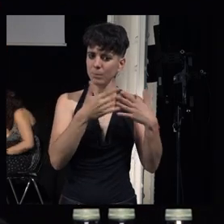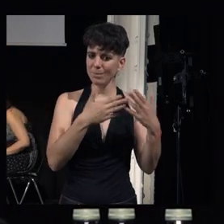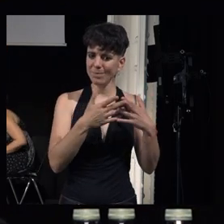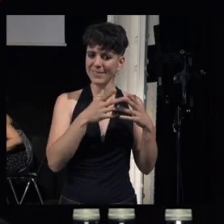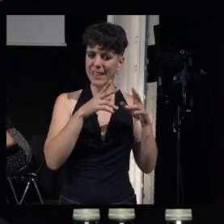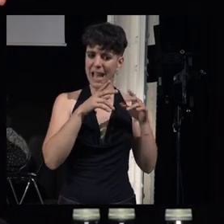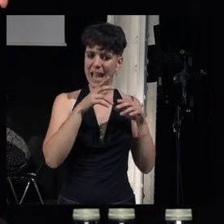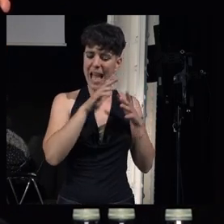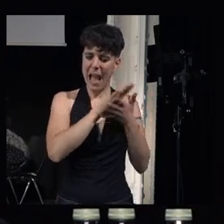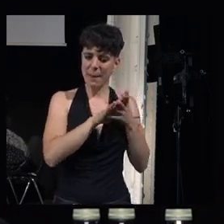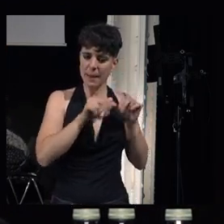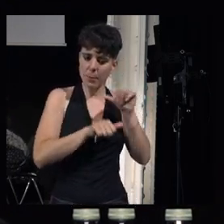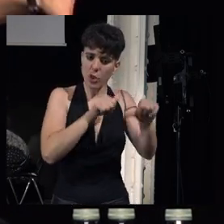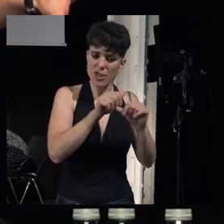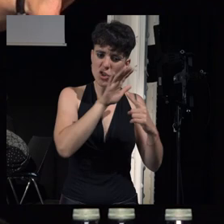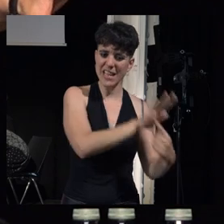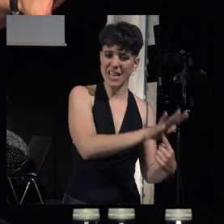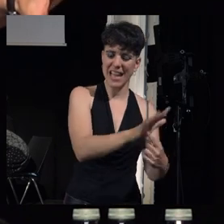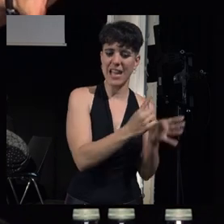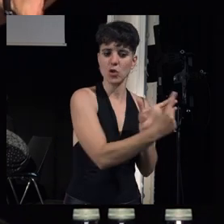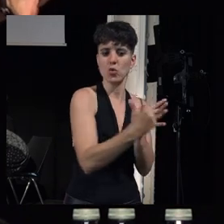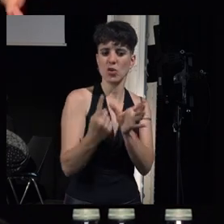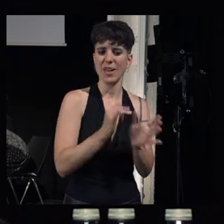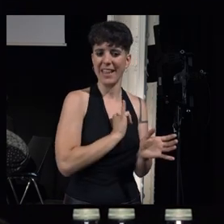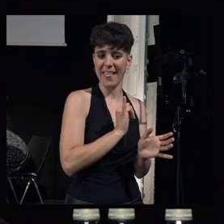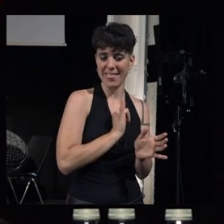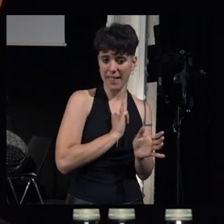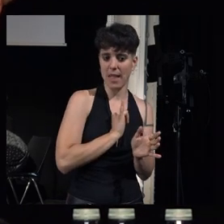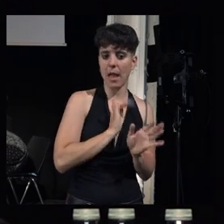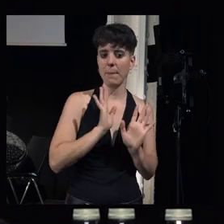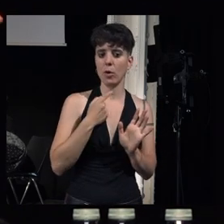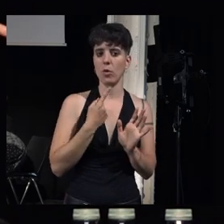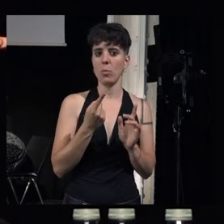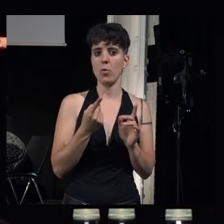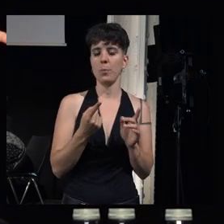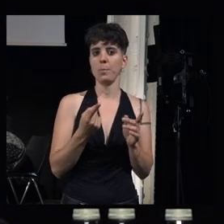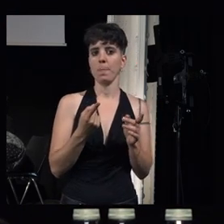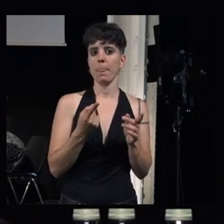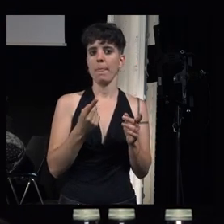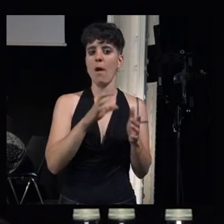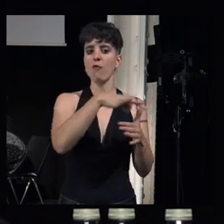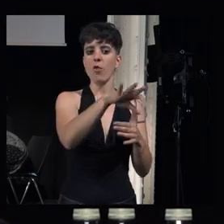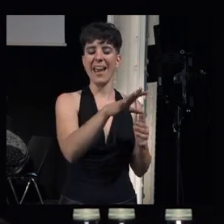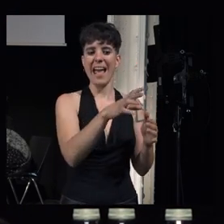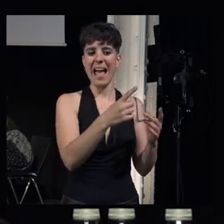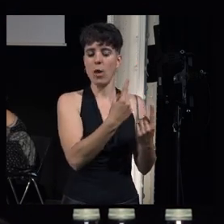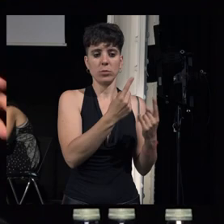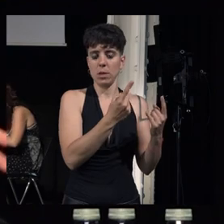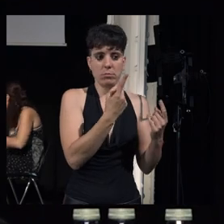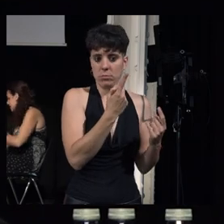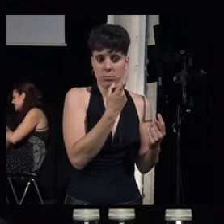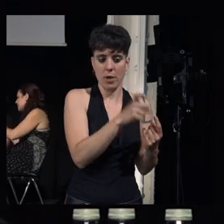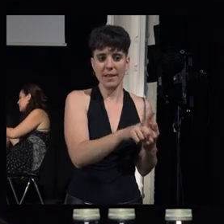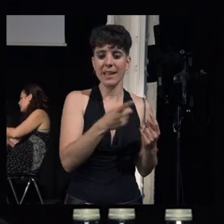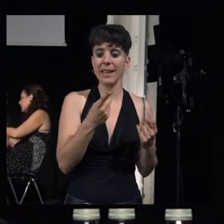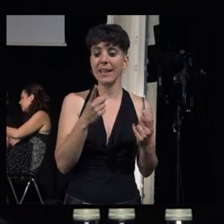exclusión e identidad sin renunciar a ninguna de ellas. Y en segundo lugar, este intento de